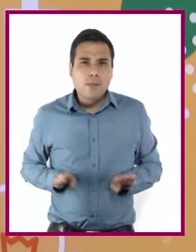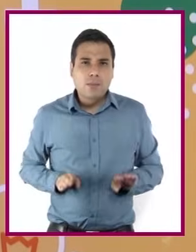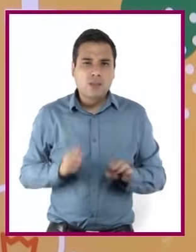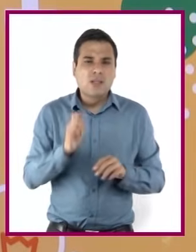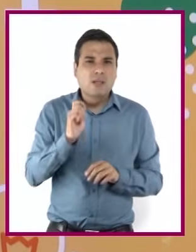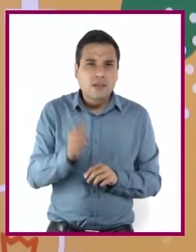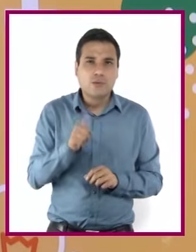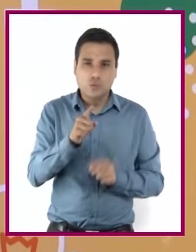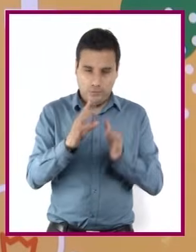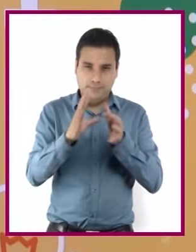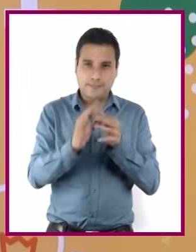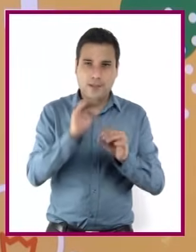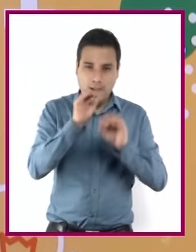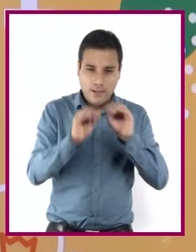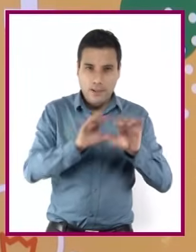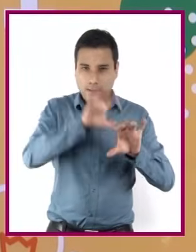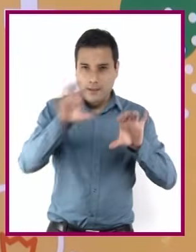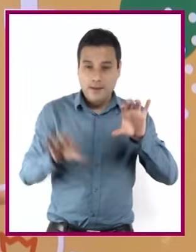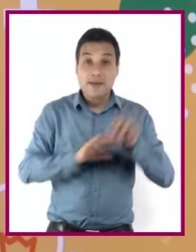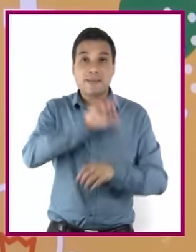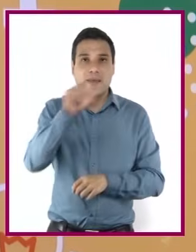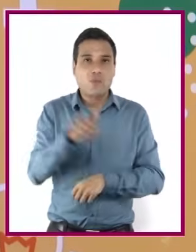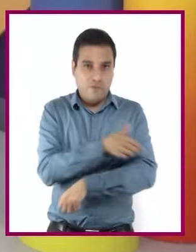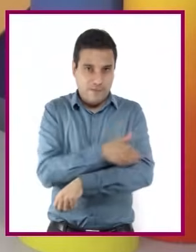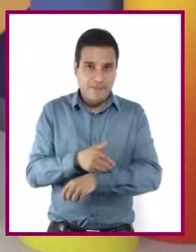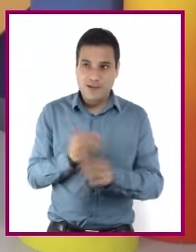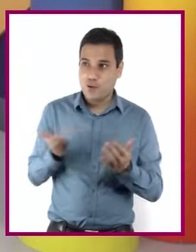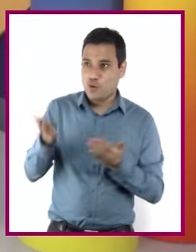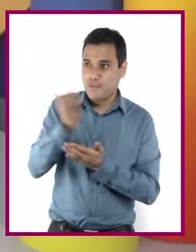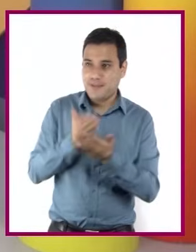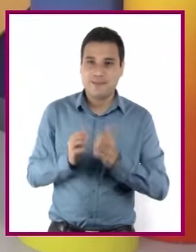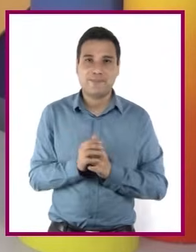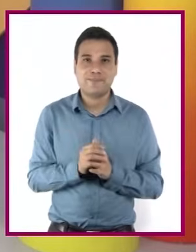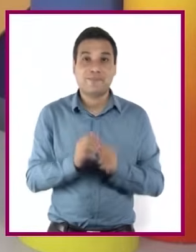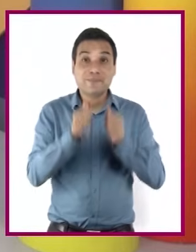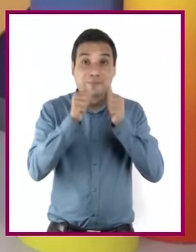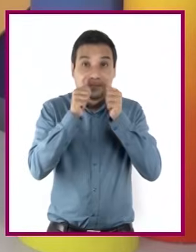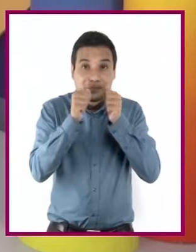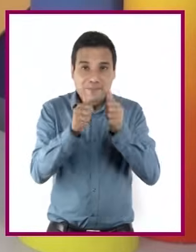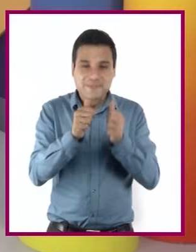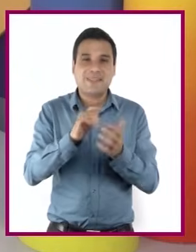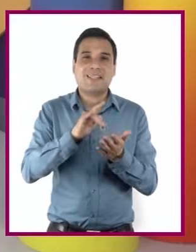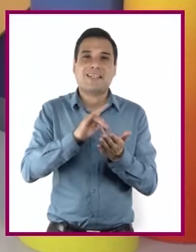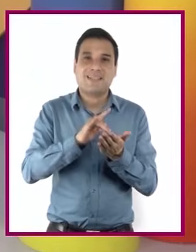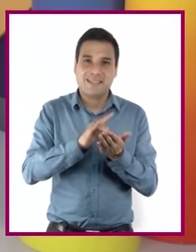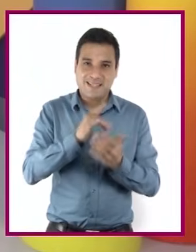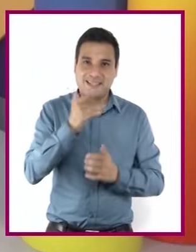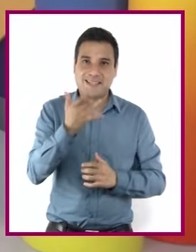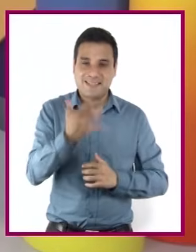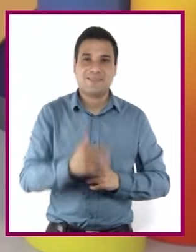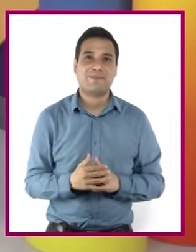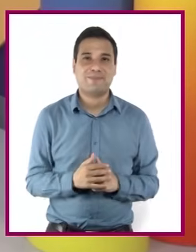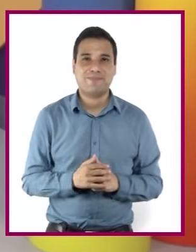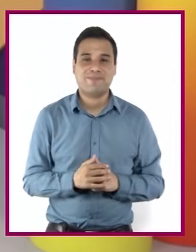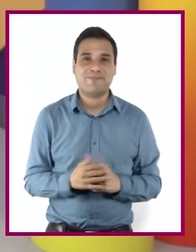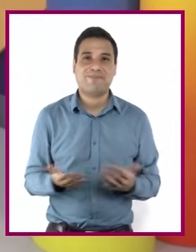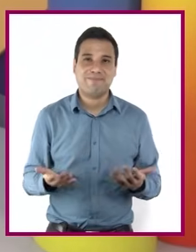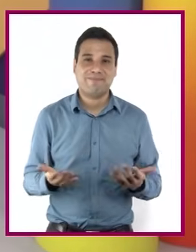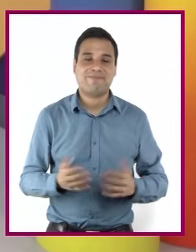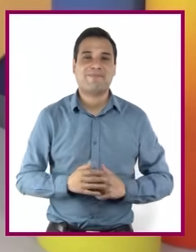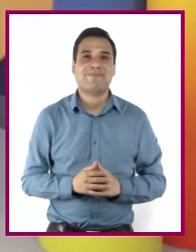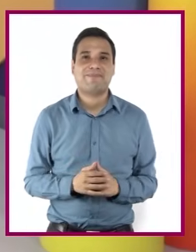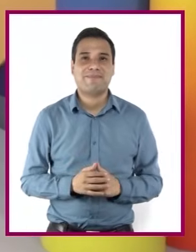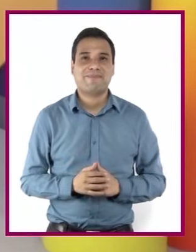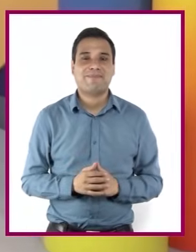es posible, compartan el mapa con sus familiares. Les agradecemos su presencia en esta sesión y a todas y todos